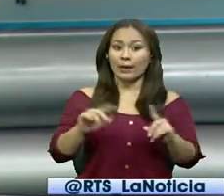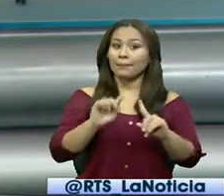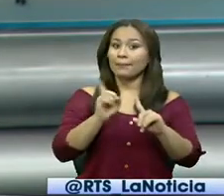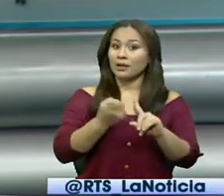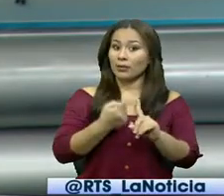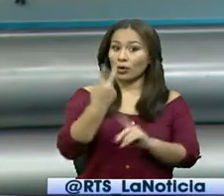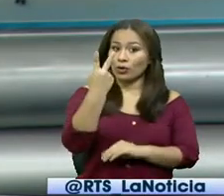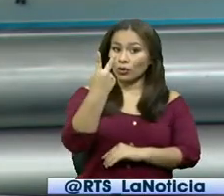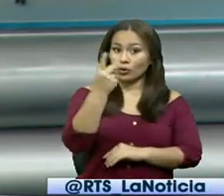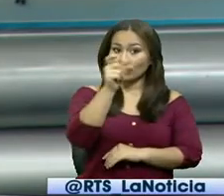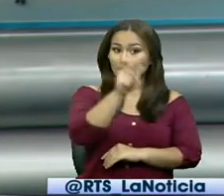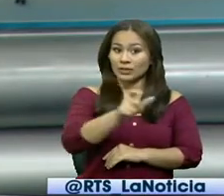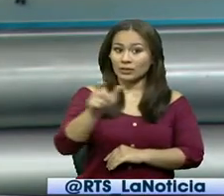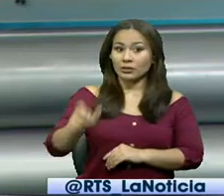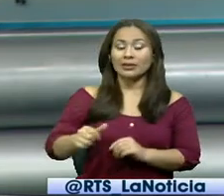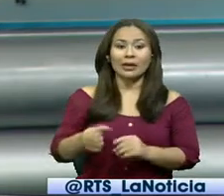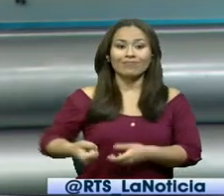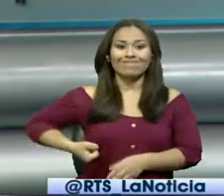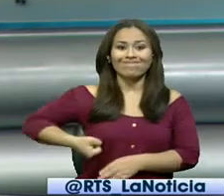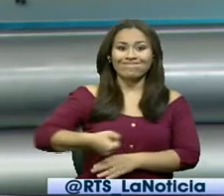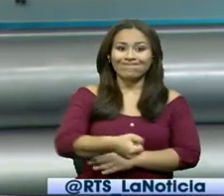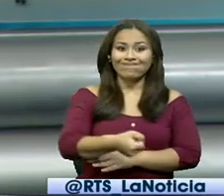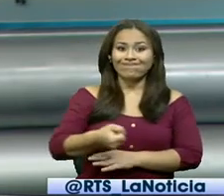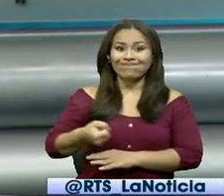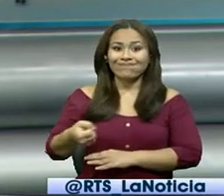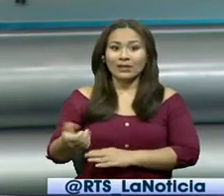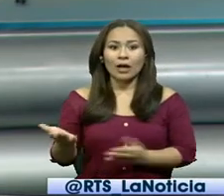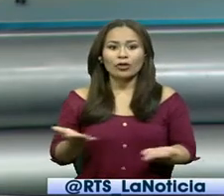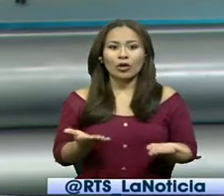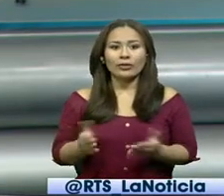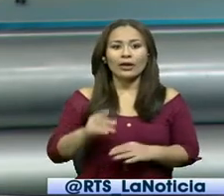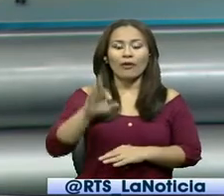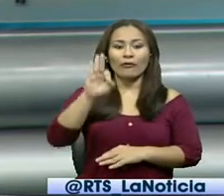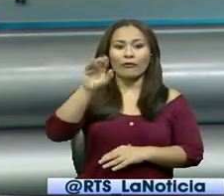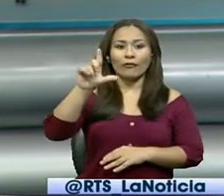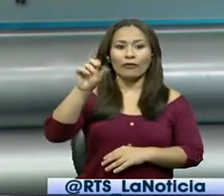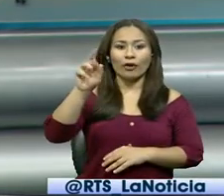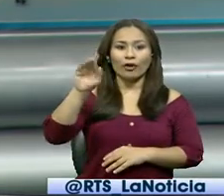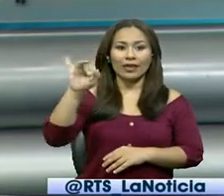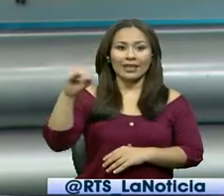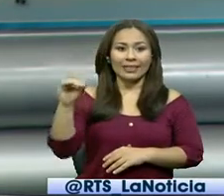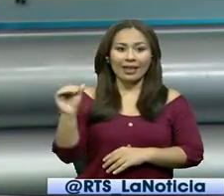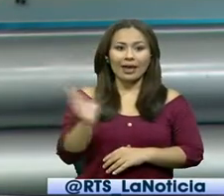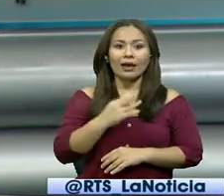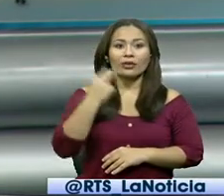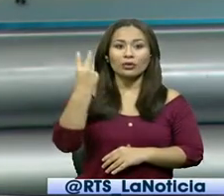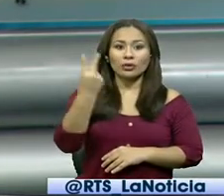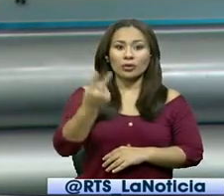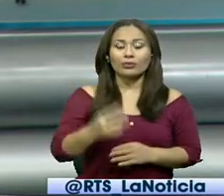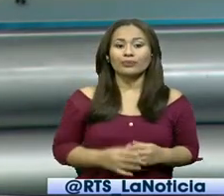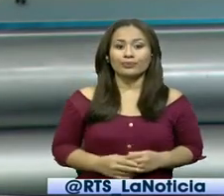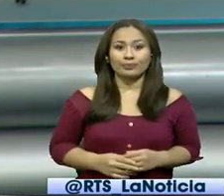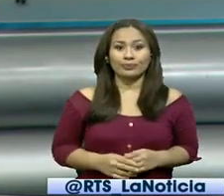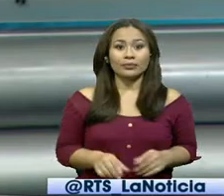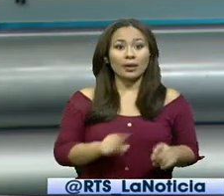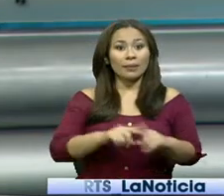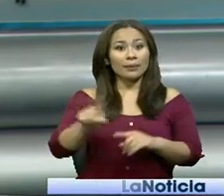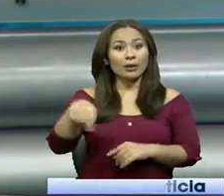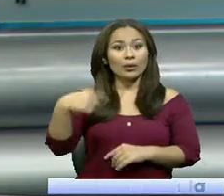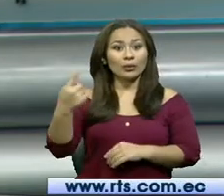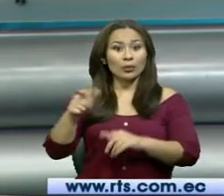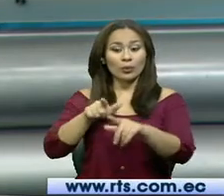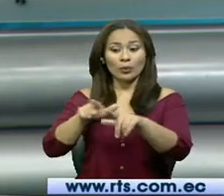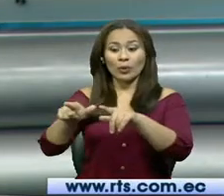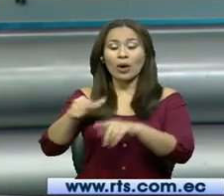dos hermanos fueron asesinados en la cooperativa Florida 2 por causas aún desconocidas. Mientras que en el sector Unión